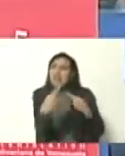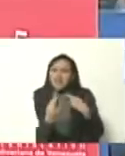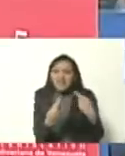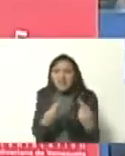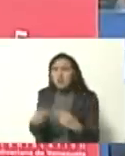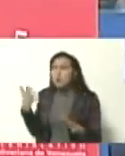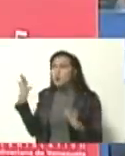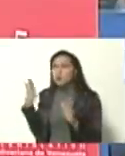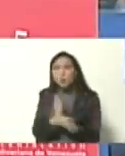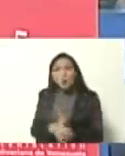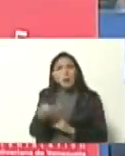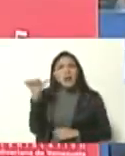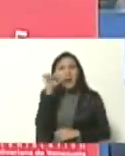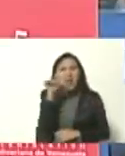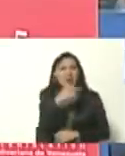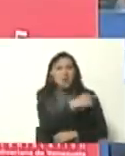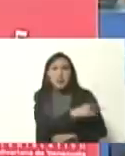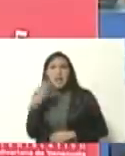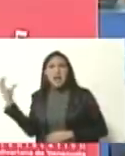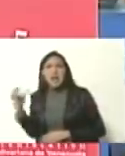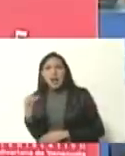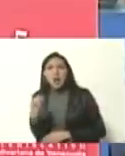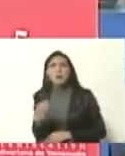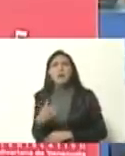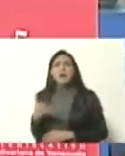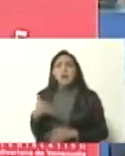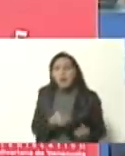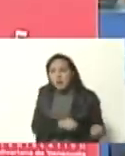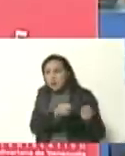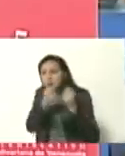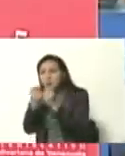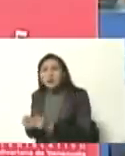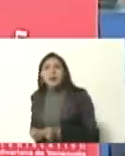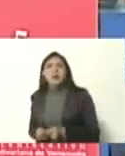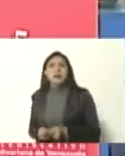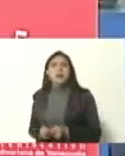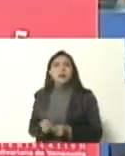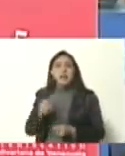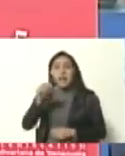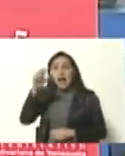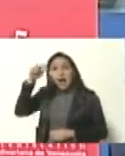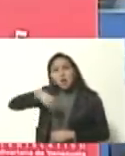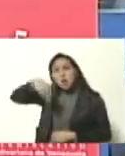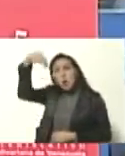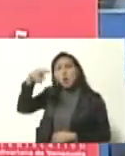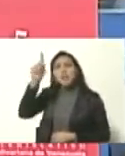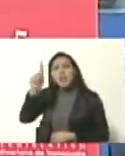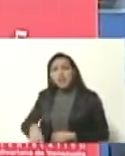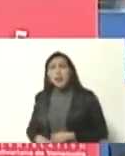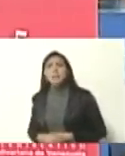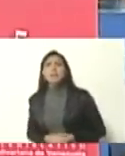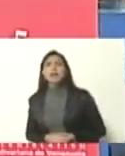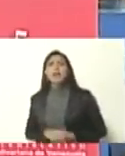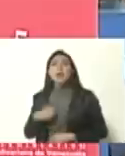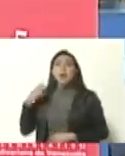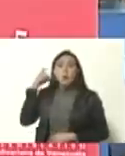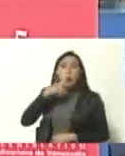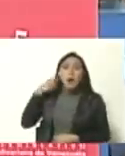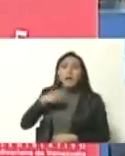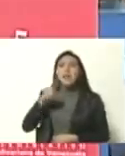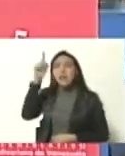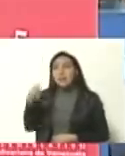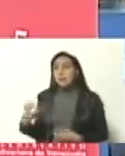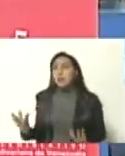entre el narcotráfico colombiano, específicamente los carteles del norte de Santander y de La Guajira, con Juan Guaidó